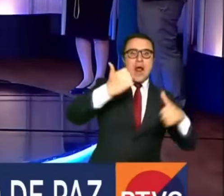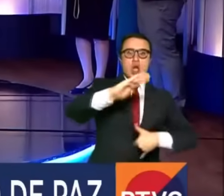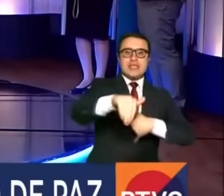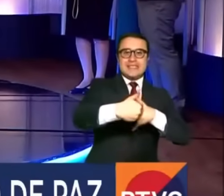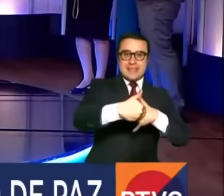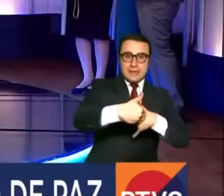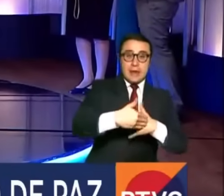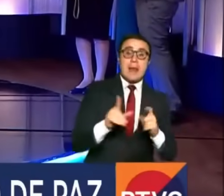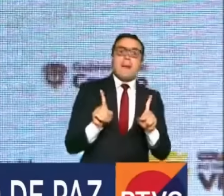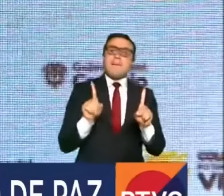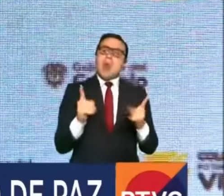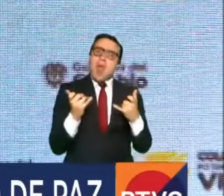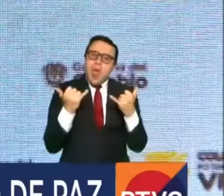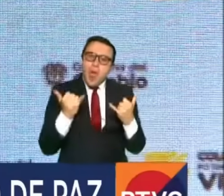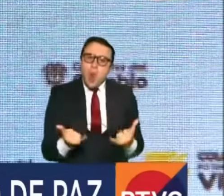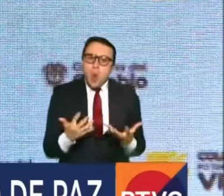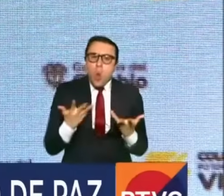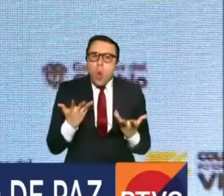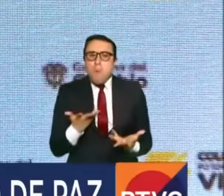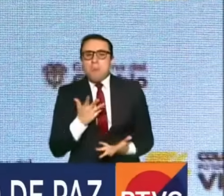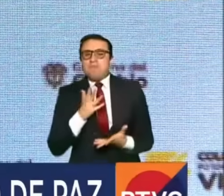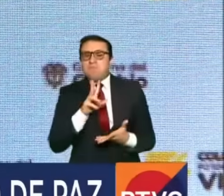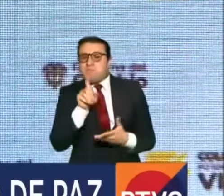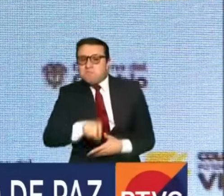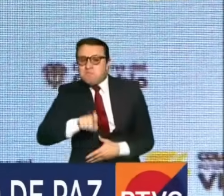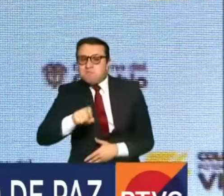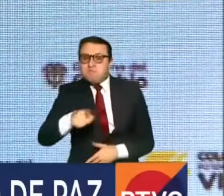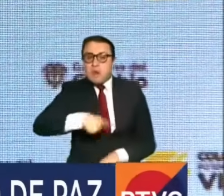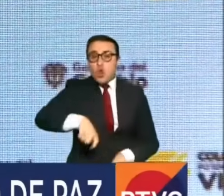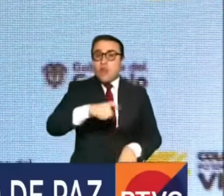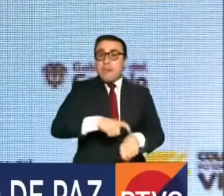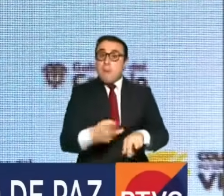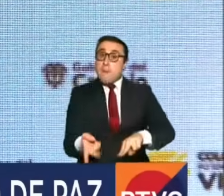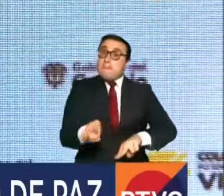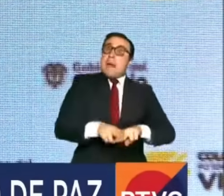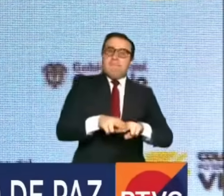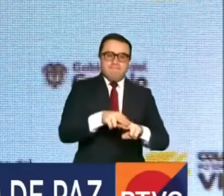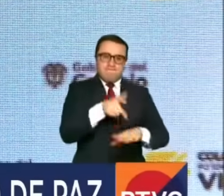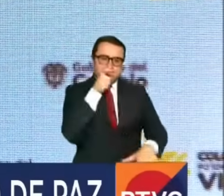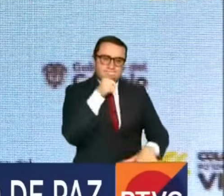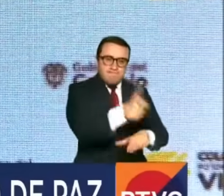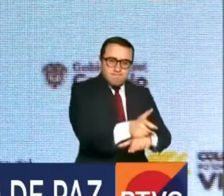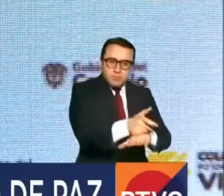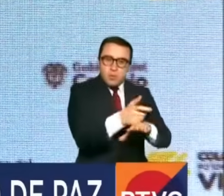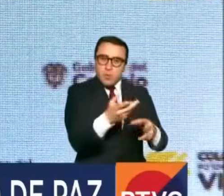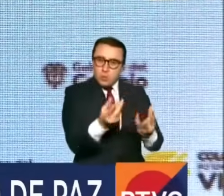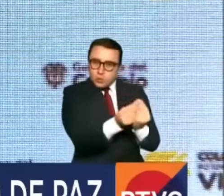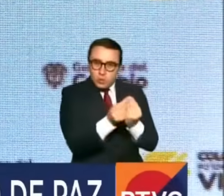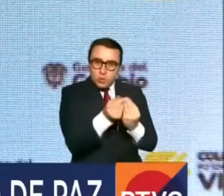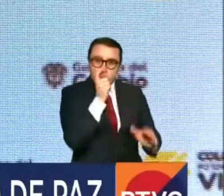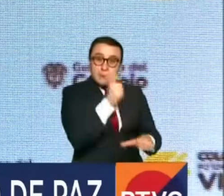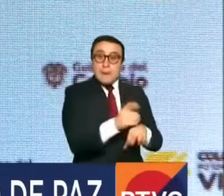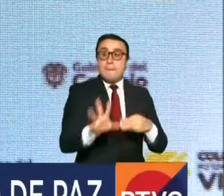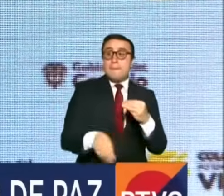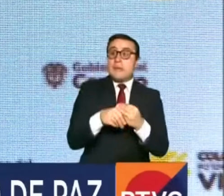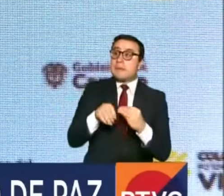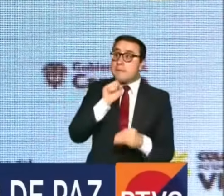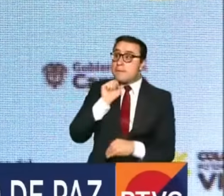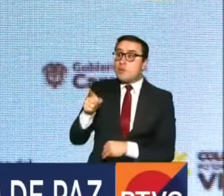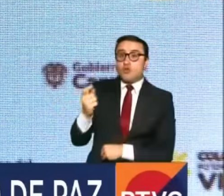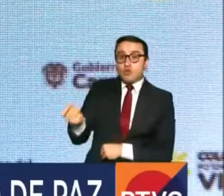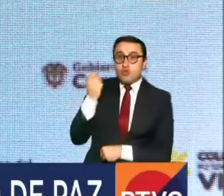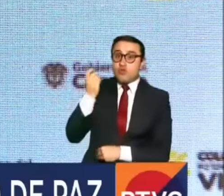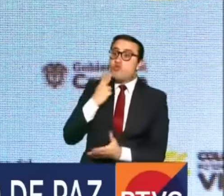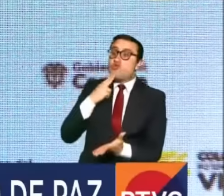necesita el Consejo de Seguridad hoy en esa visita para que esa ampliación se dé? Y por otro lado, ¿cuál es la posición del Consejo de Seguridad sobre la reciente carta del